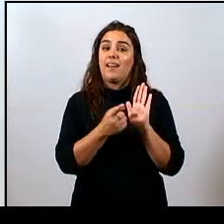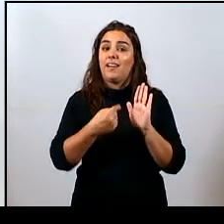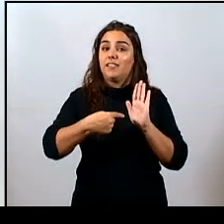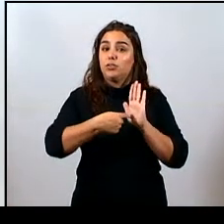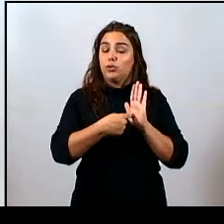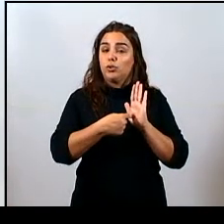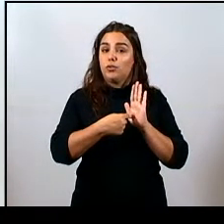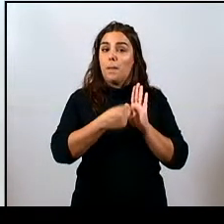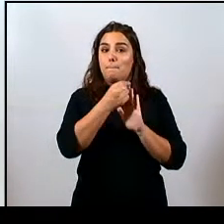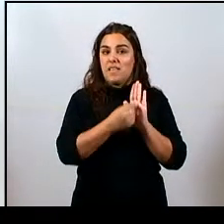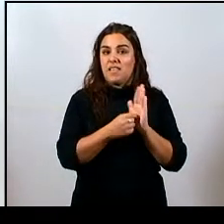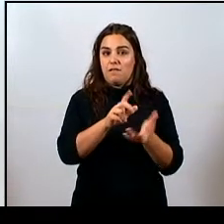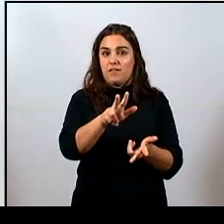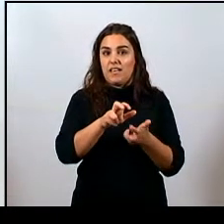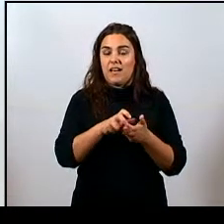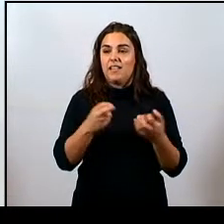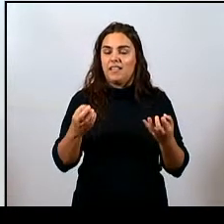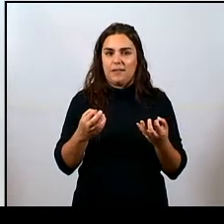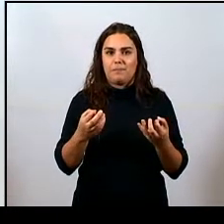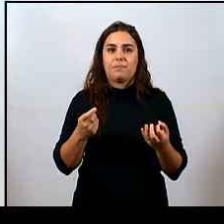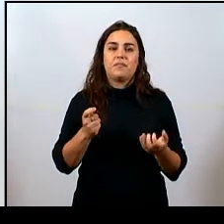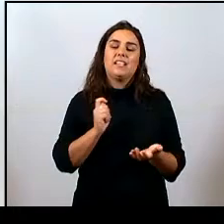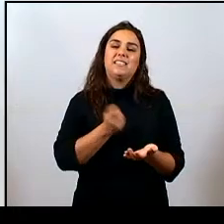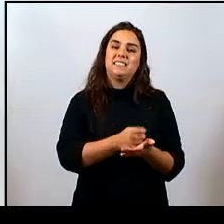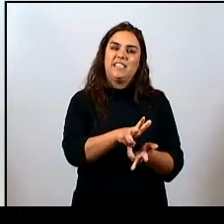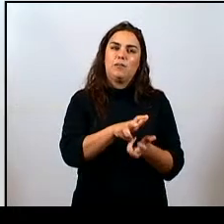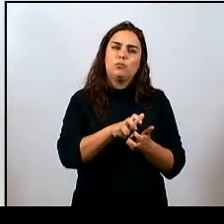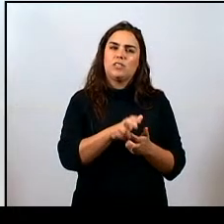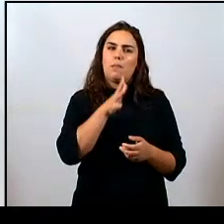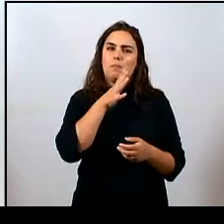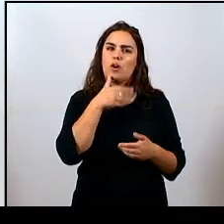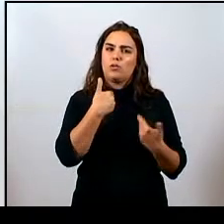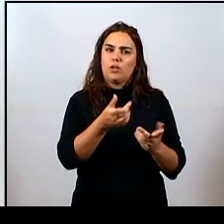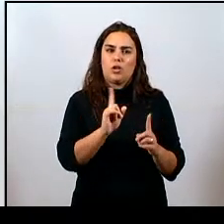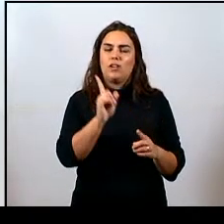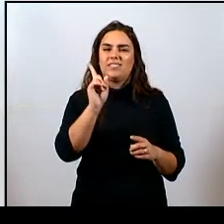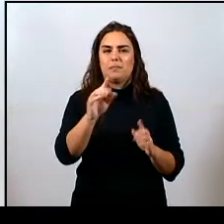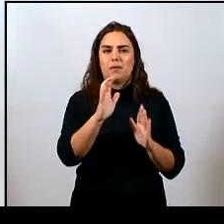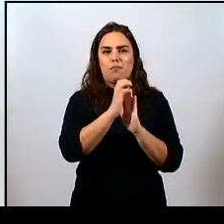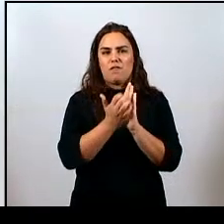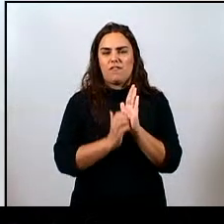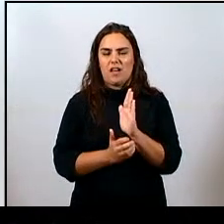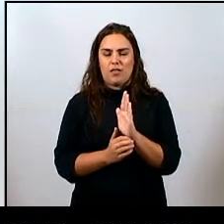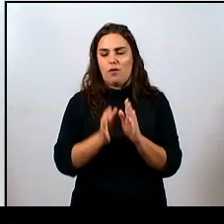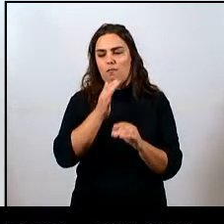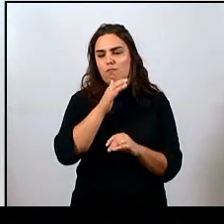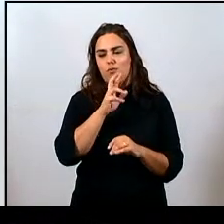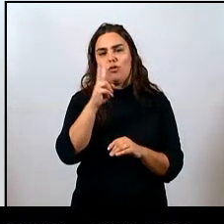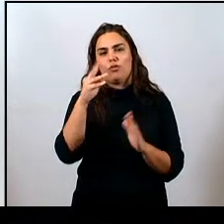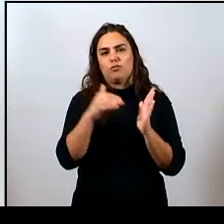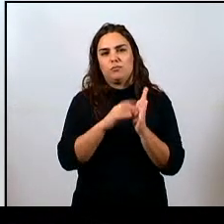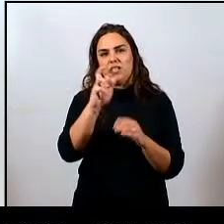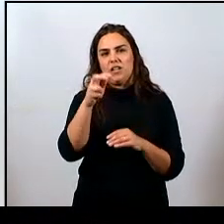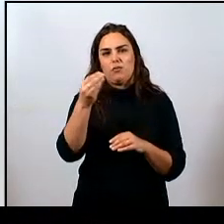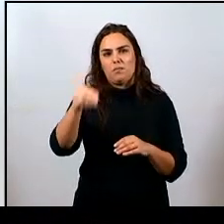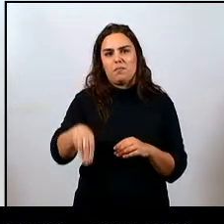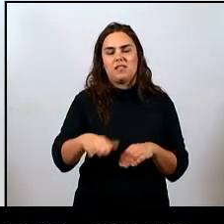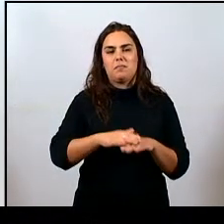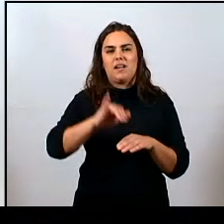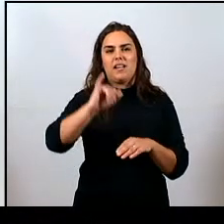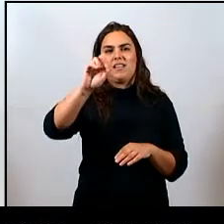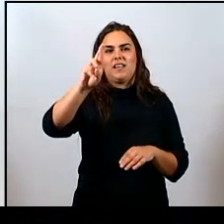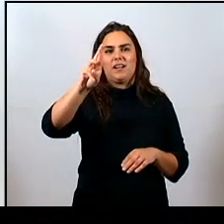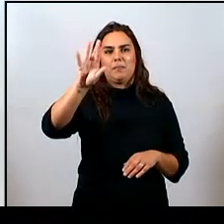medidas fiscales es que no tengan que tributar por esas ayudas y además una bonificación de otros 2.000 euros en el IRPF.